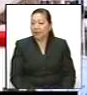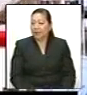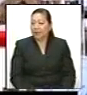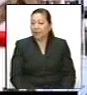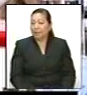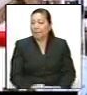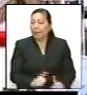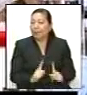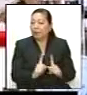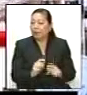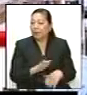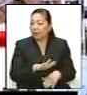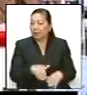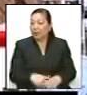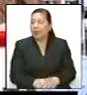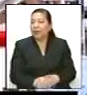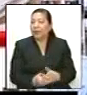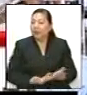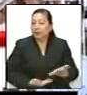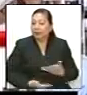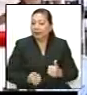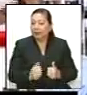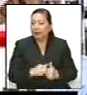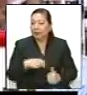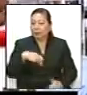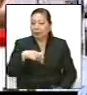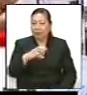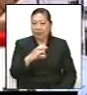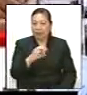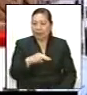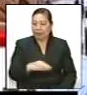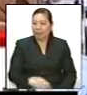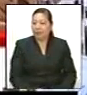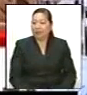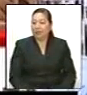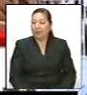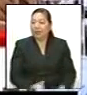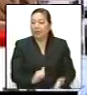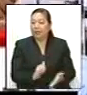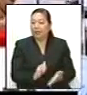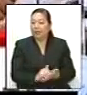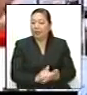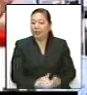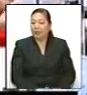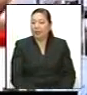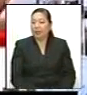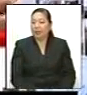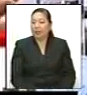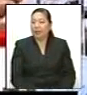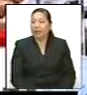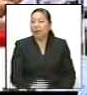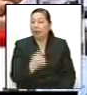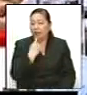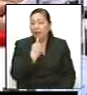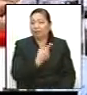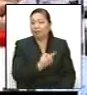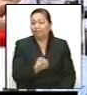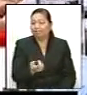de las consultorías, porque pasan a través de la PCM, ¿no? Y que obviamente llama la